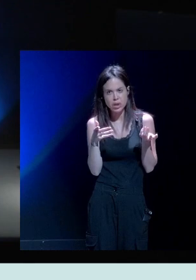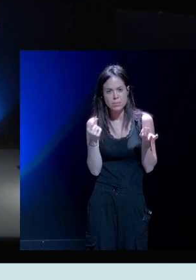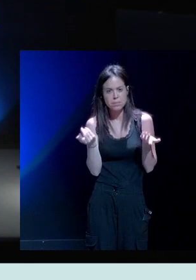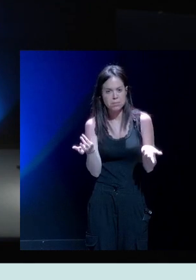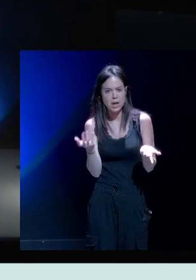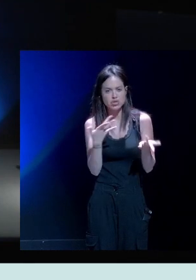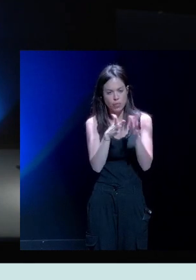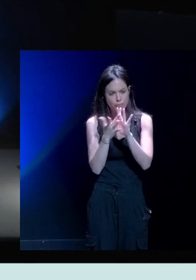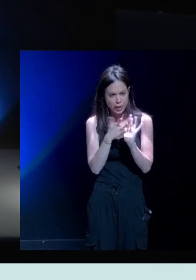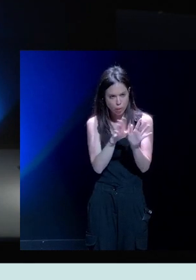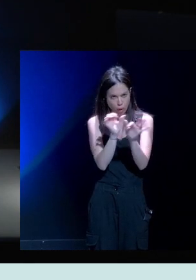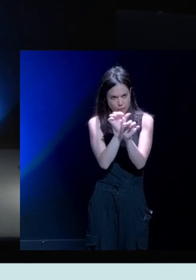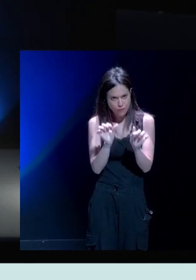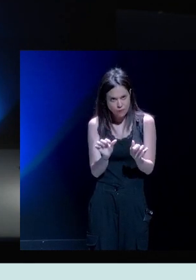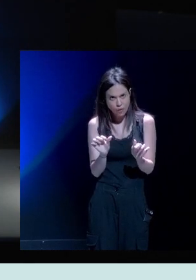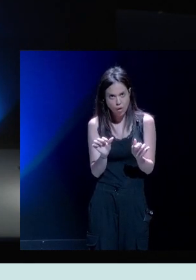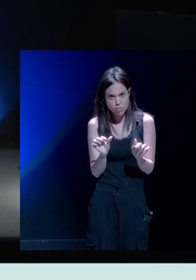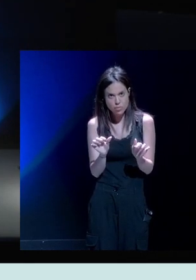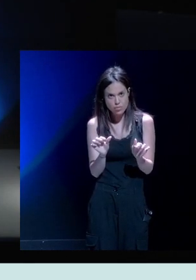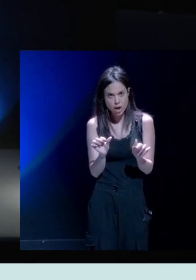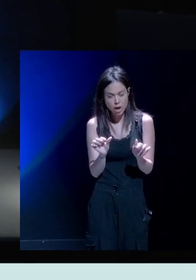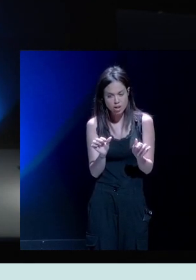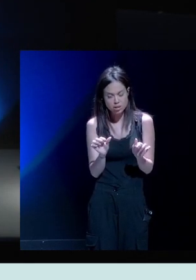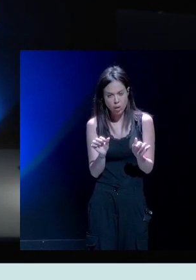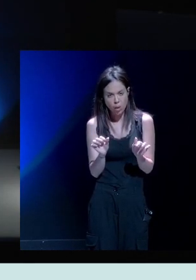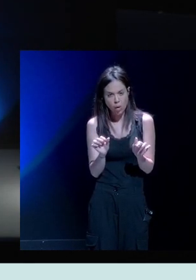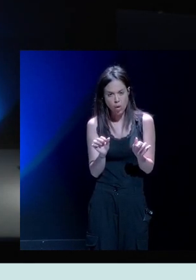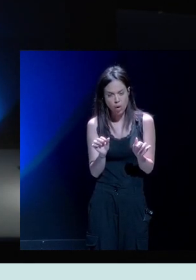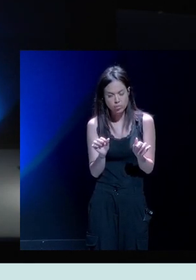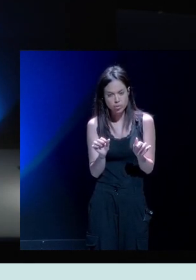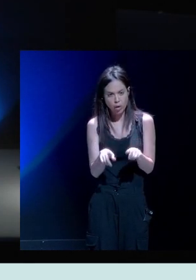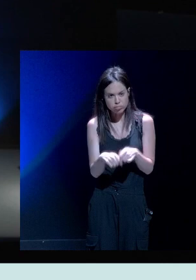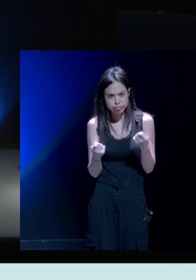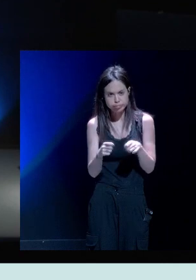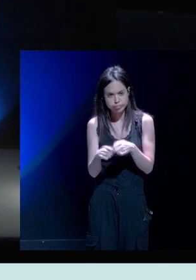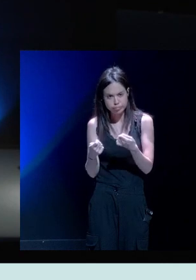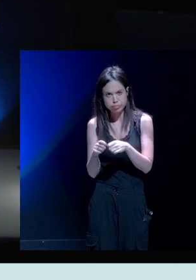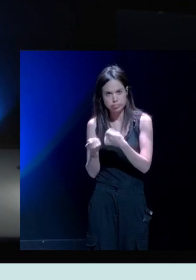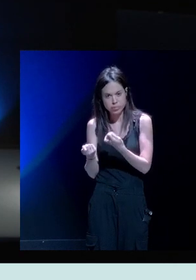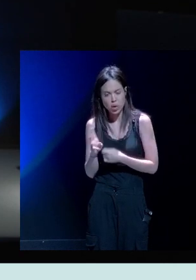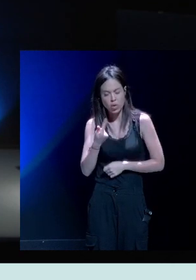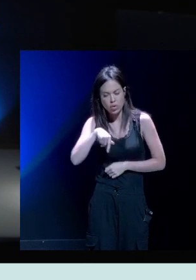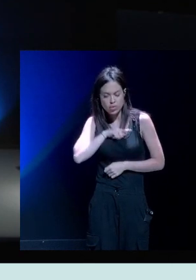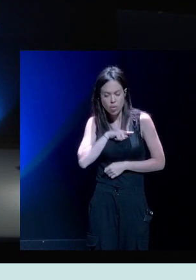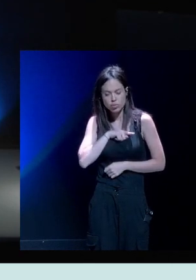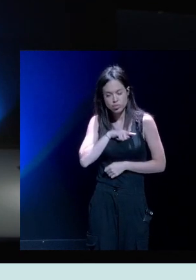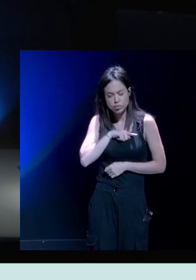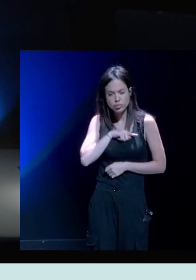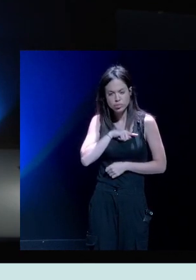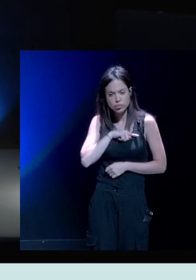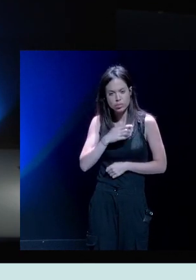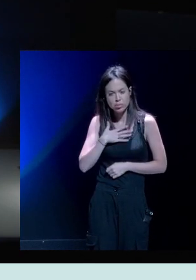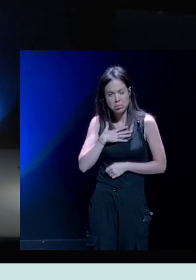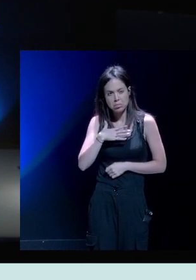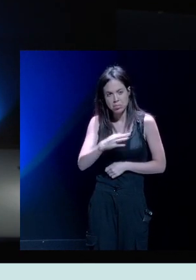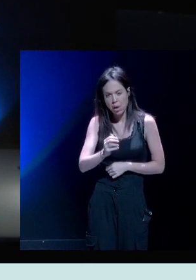régimen de vínculos que se está deteriorando y si deberíamos tender el resto de los países o podríamos tender hacia esas